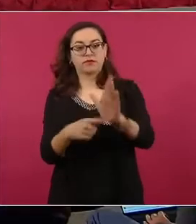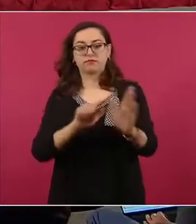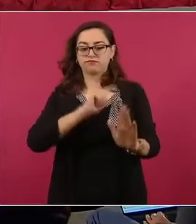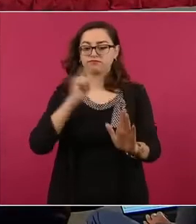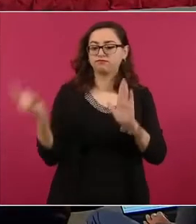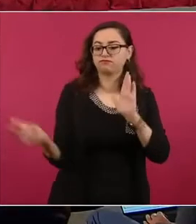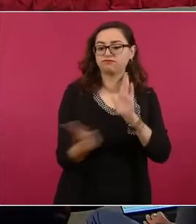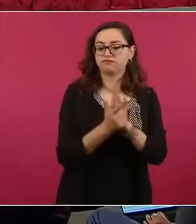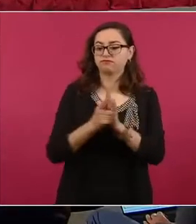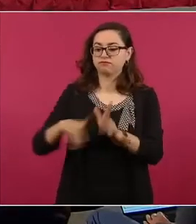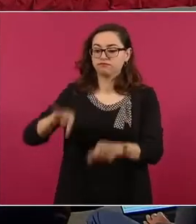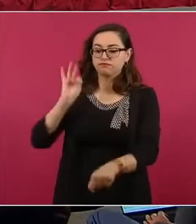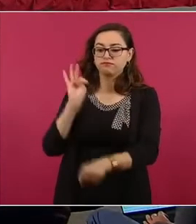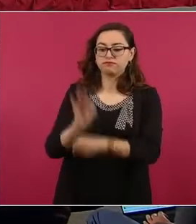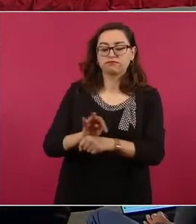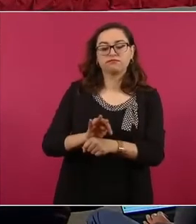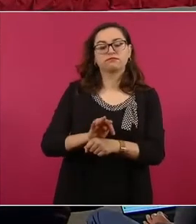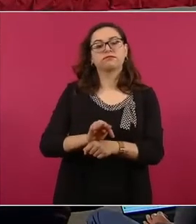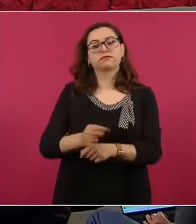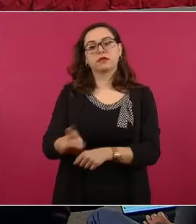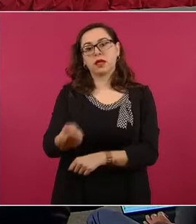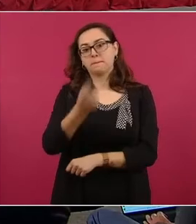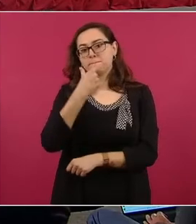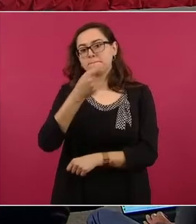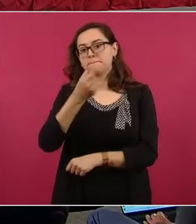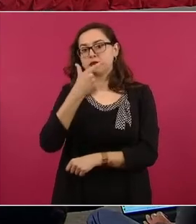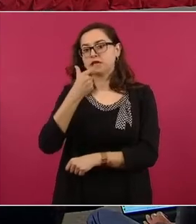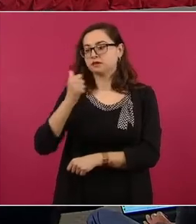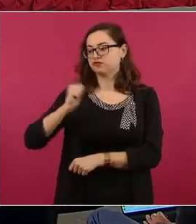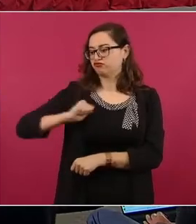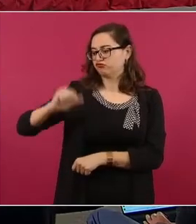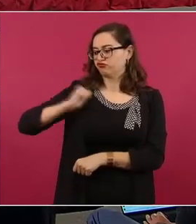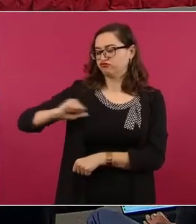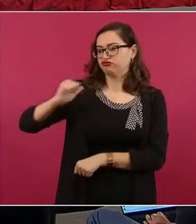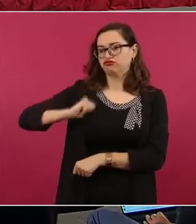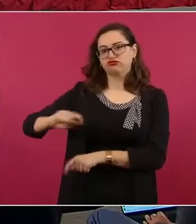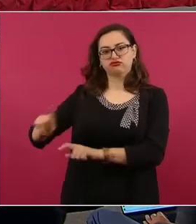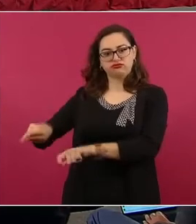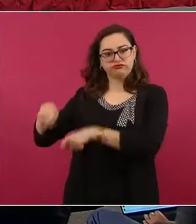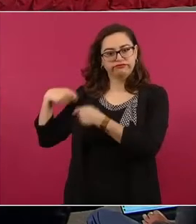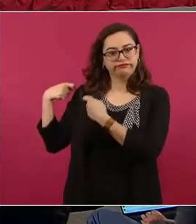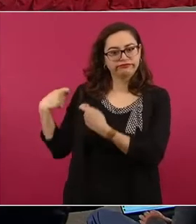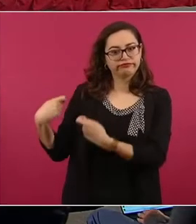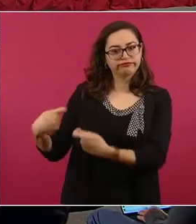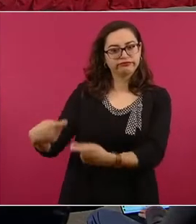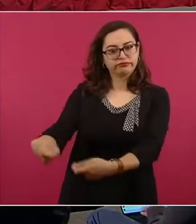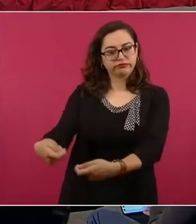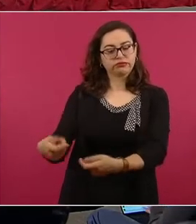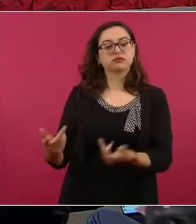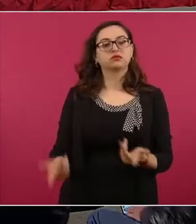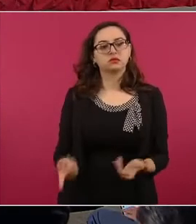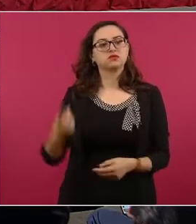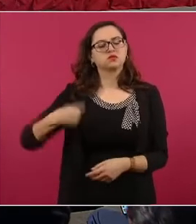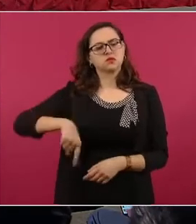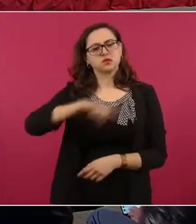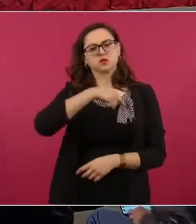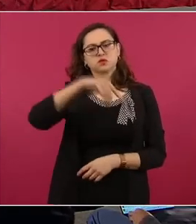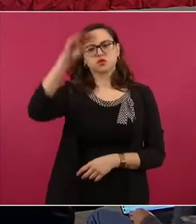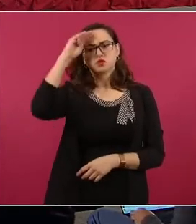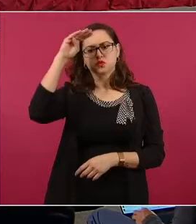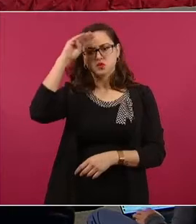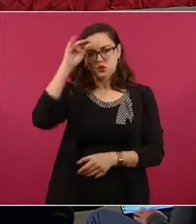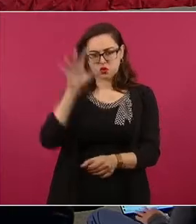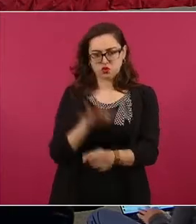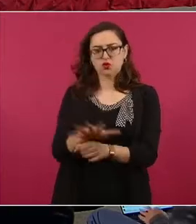promueve a la medicina tradicional en México. Consideramos que es un marco de base suficiente,